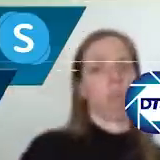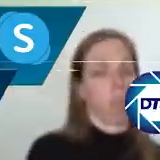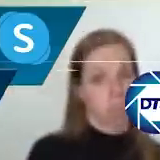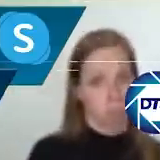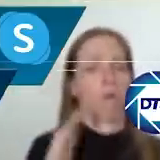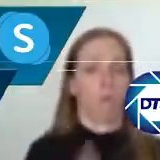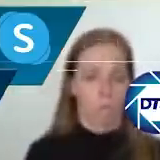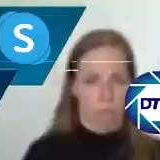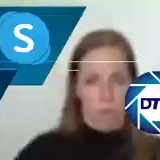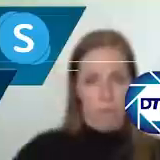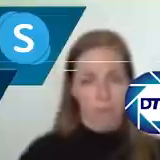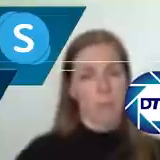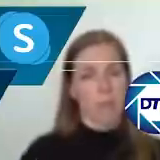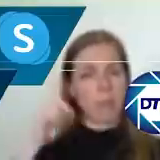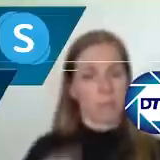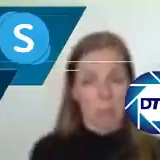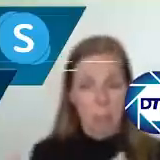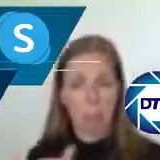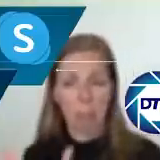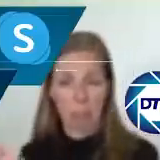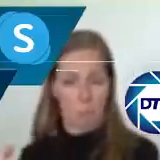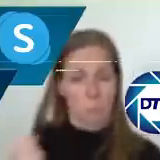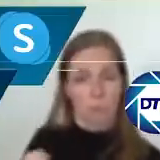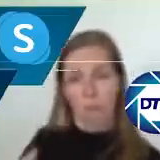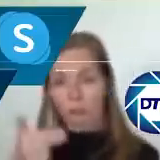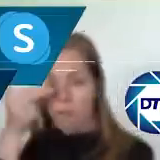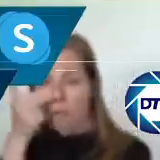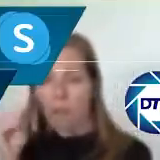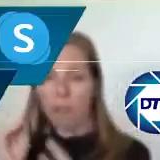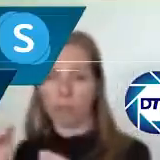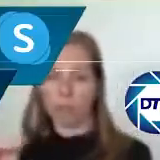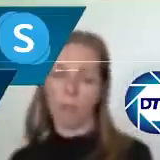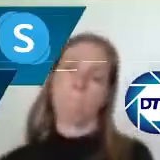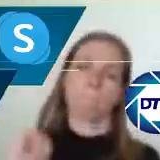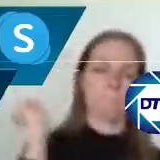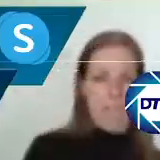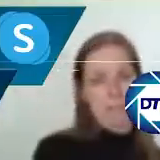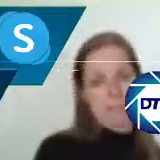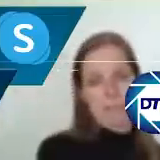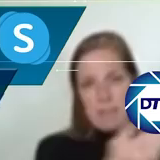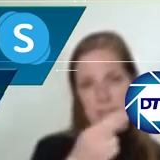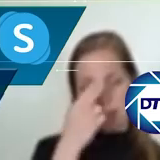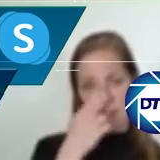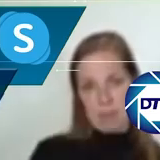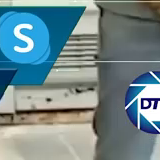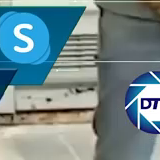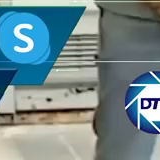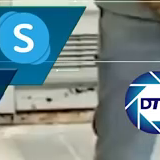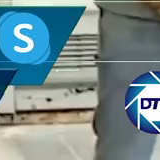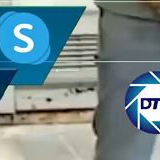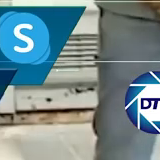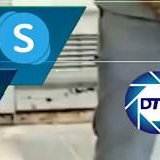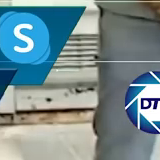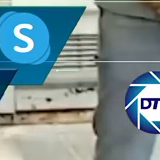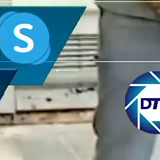ideas, pero cuando han comenzado los ataques por parte de la izquierda, pues creo que esto ha suscitado una reacción